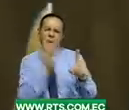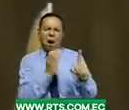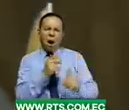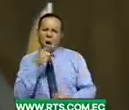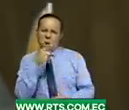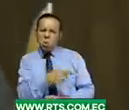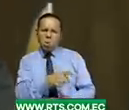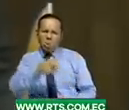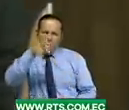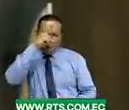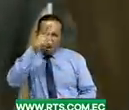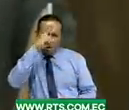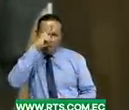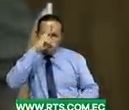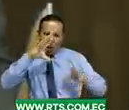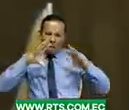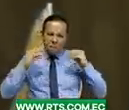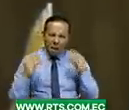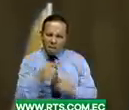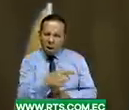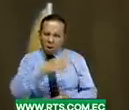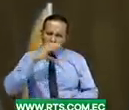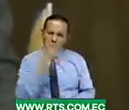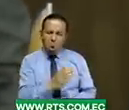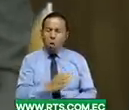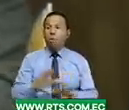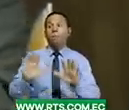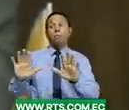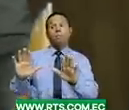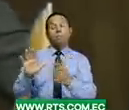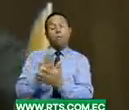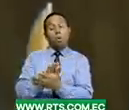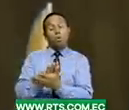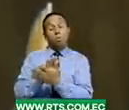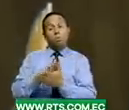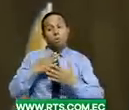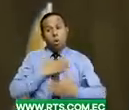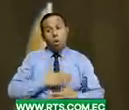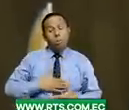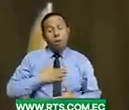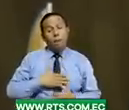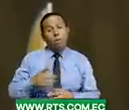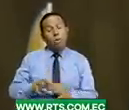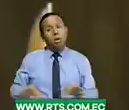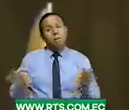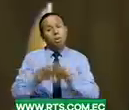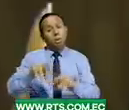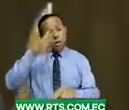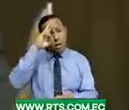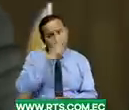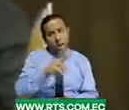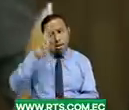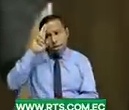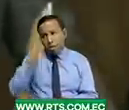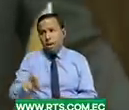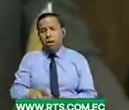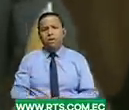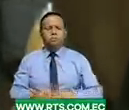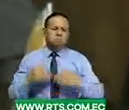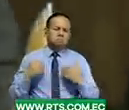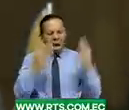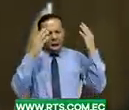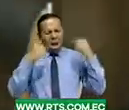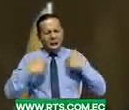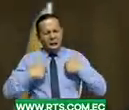corrupta! Por favor, señores asambleístas, les ruego que exista respeto en esta sala, por